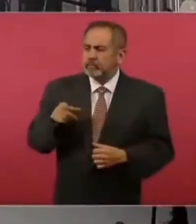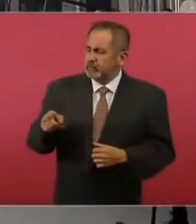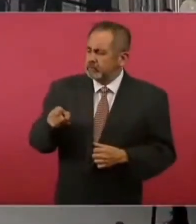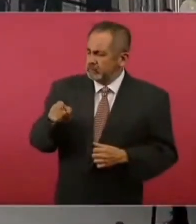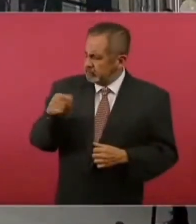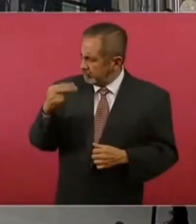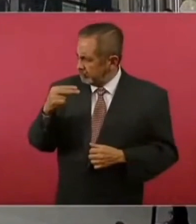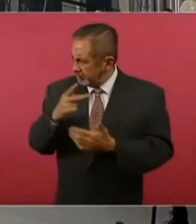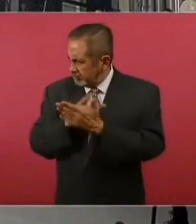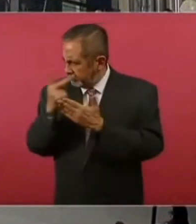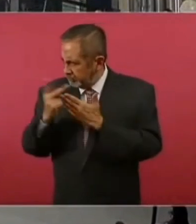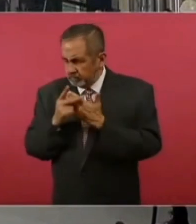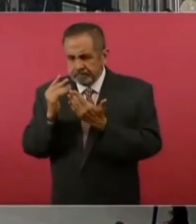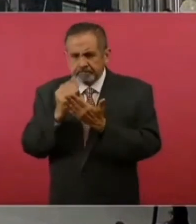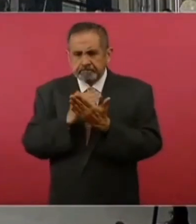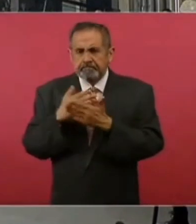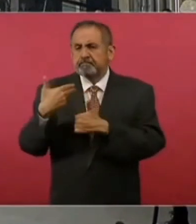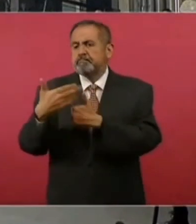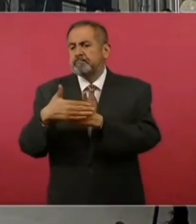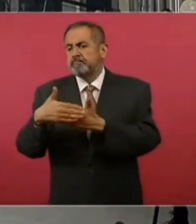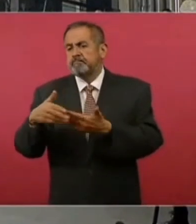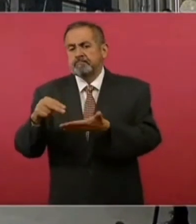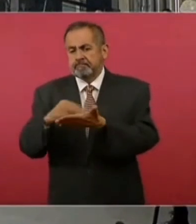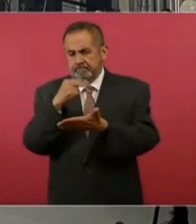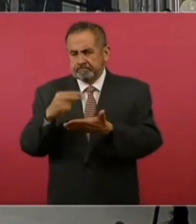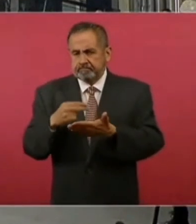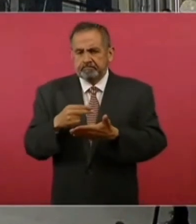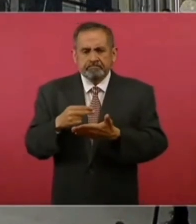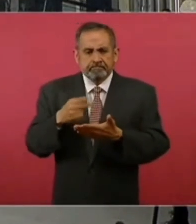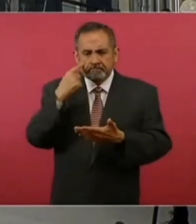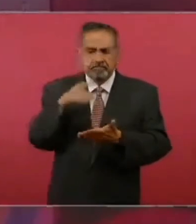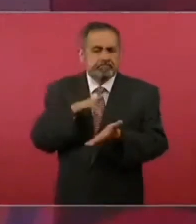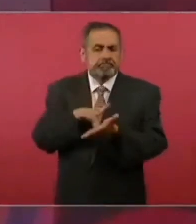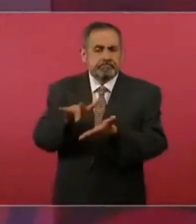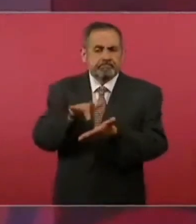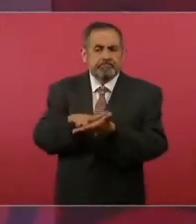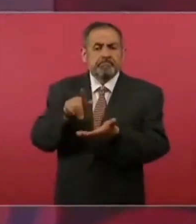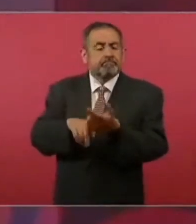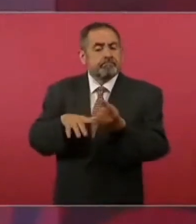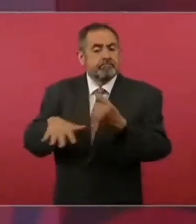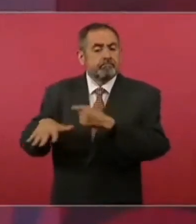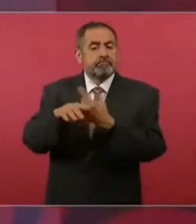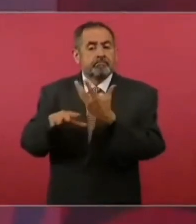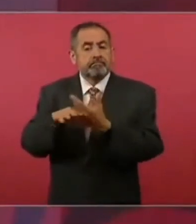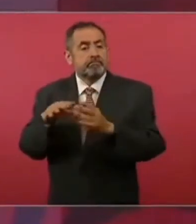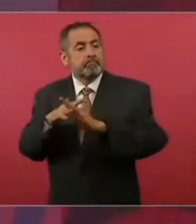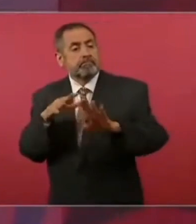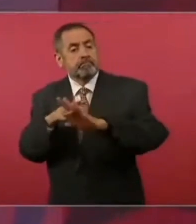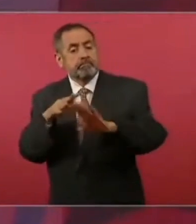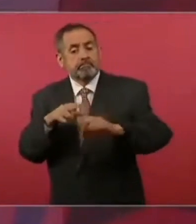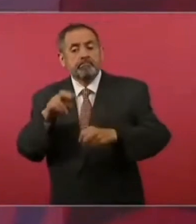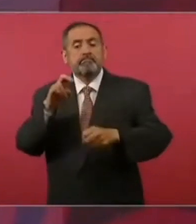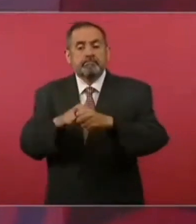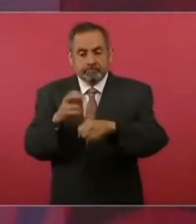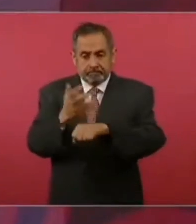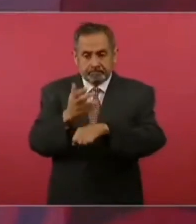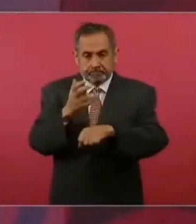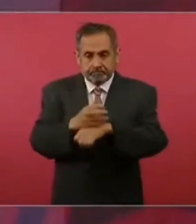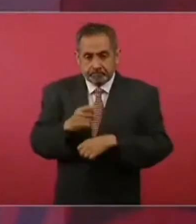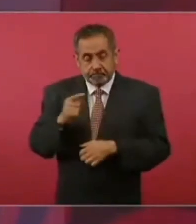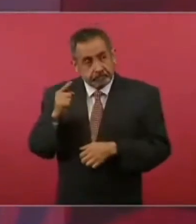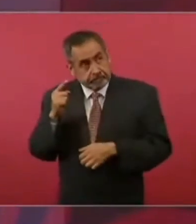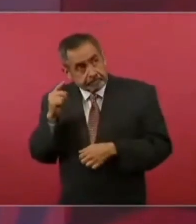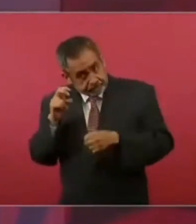¿no?, en puerta para apoyar a nuestros hermanos migrantes en Estados Unidos,